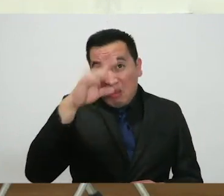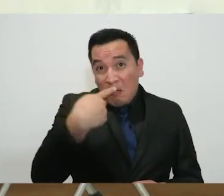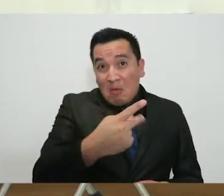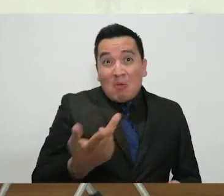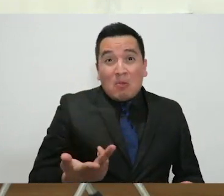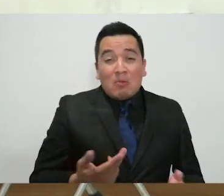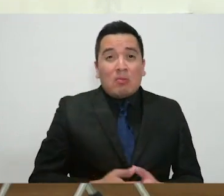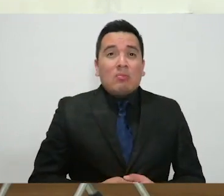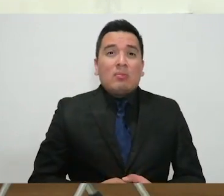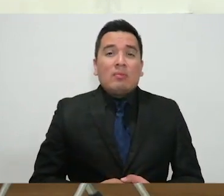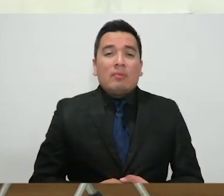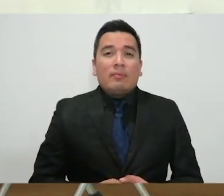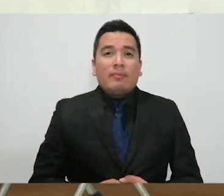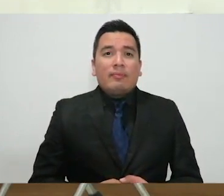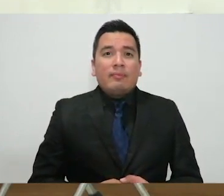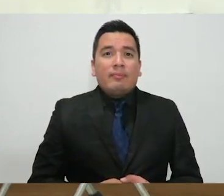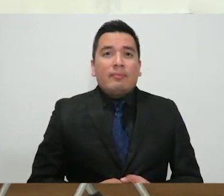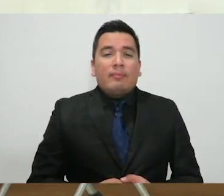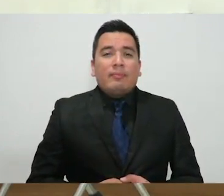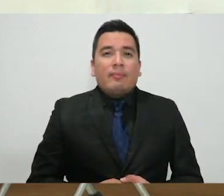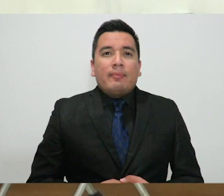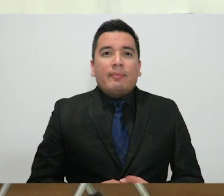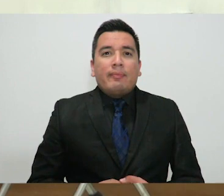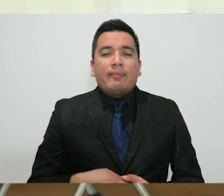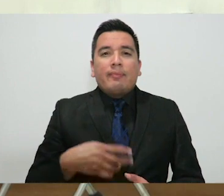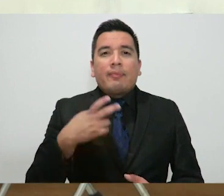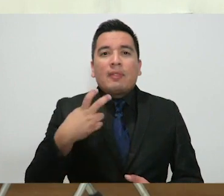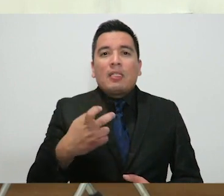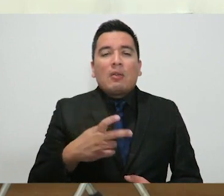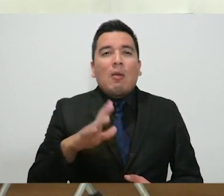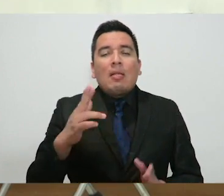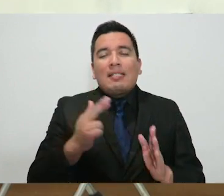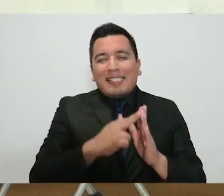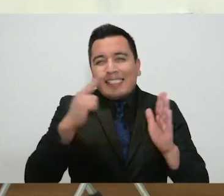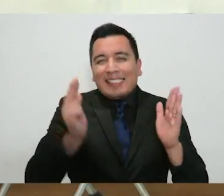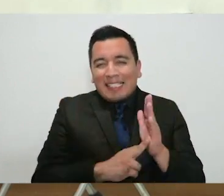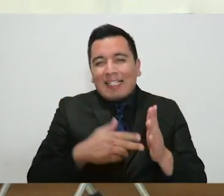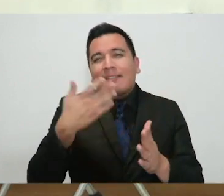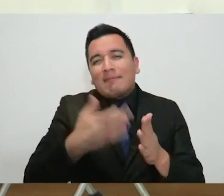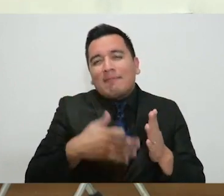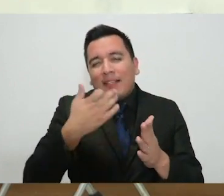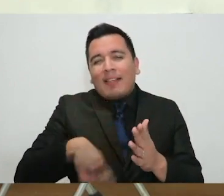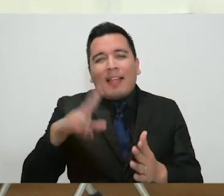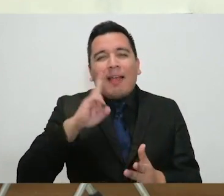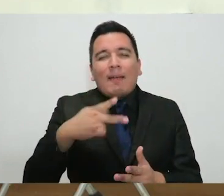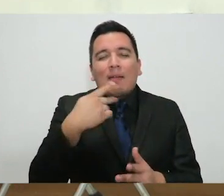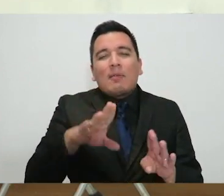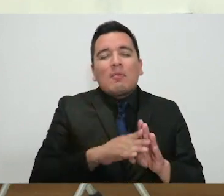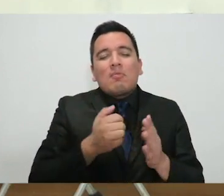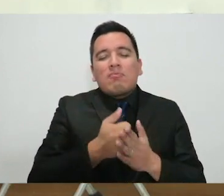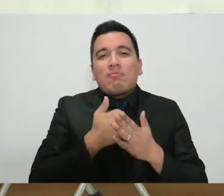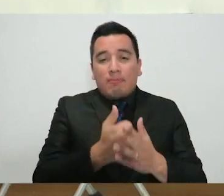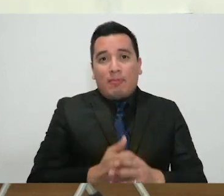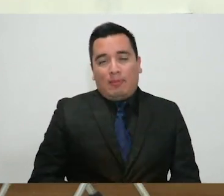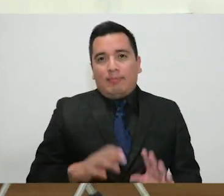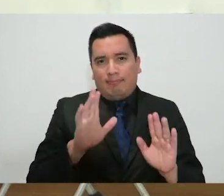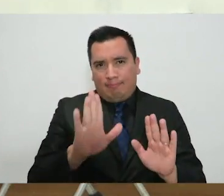en esto que les está sucediendo el día de las elecciones y por lo tanto no hay reglas específicas para ver cómo se va a atender.